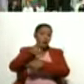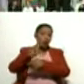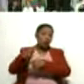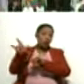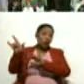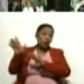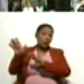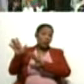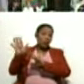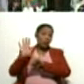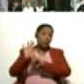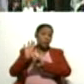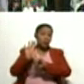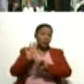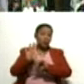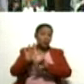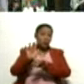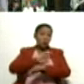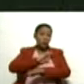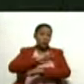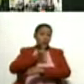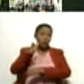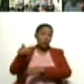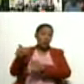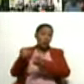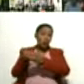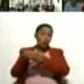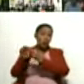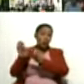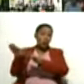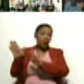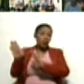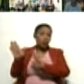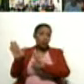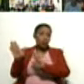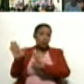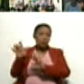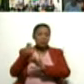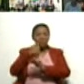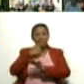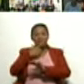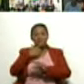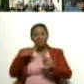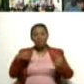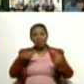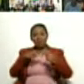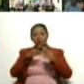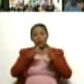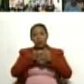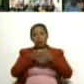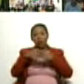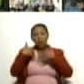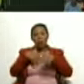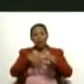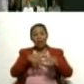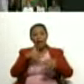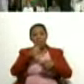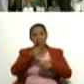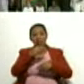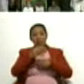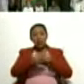Expuestos hasta por su propia gente. Qué bonito reencontrarnos en las marchas con sectores opositores que han